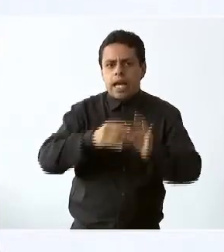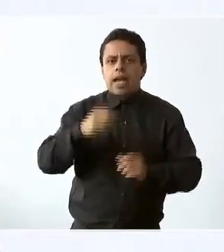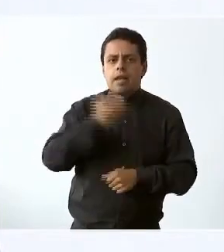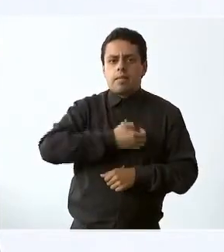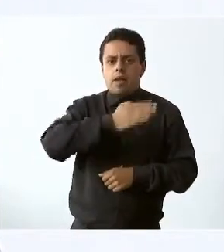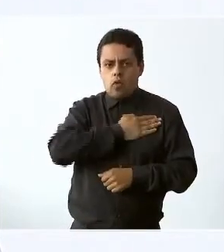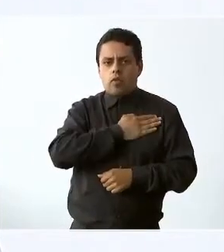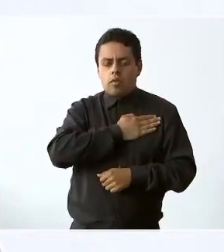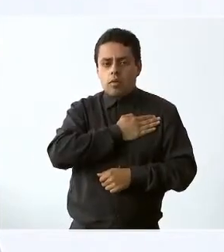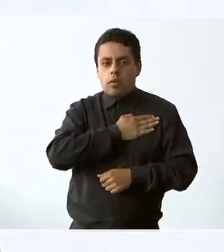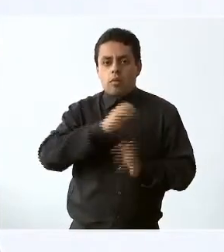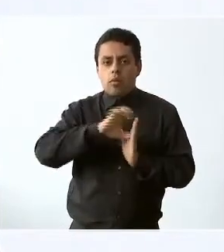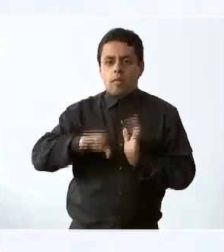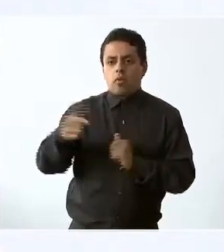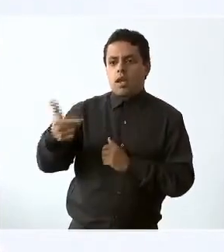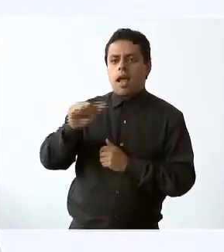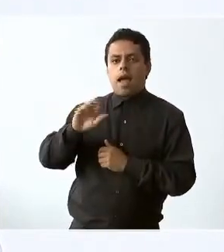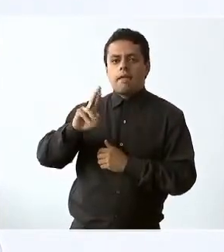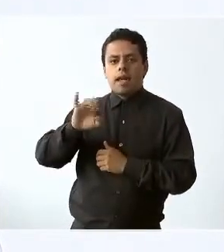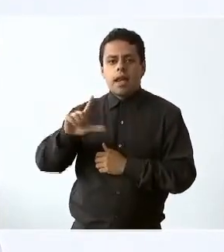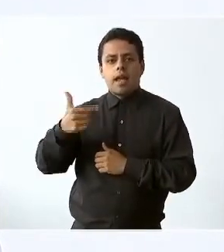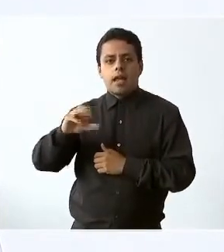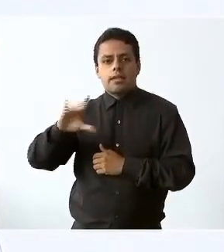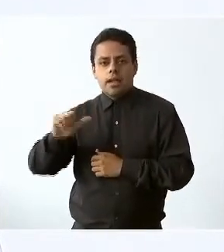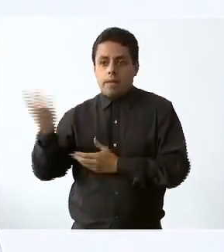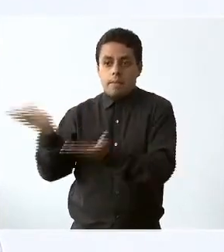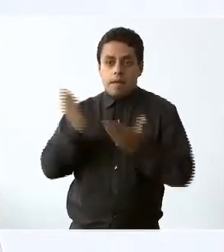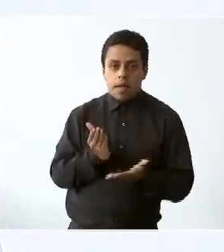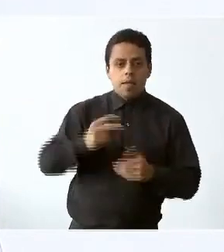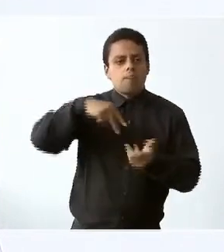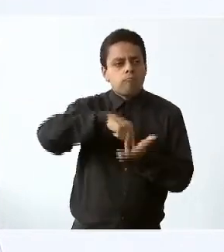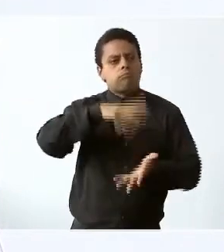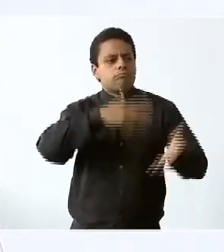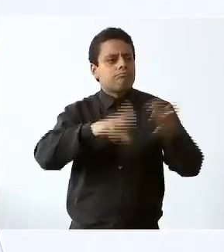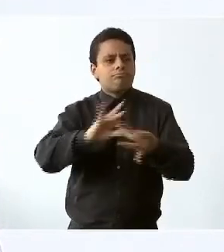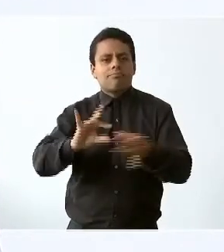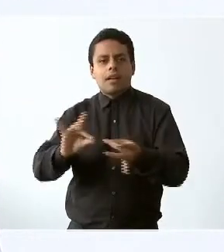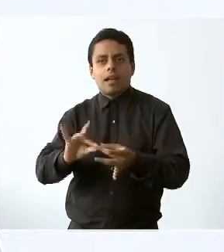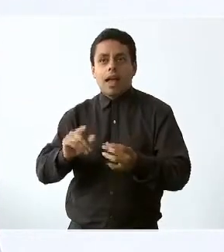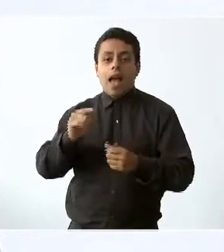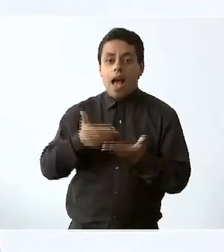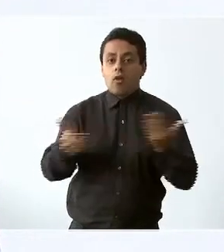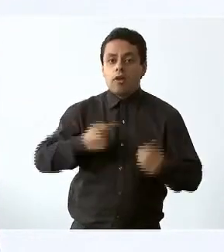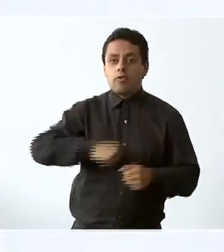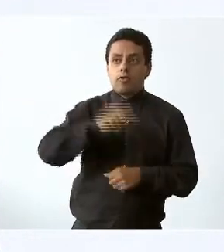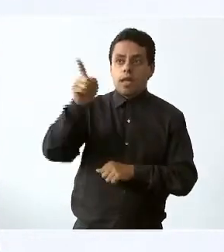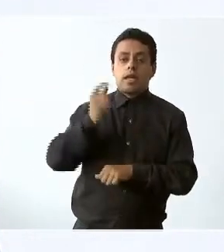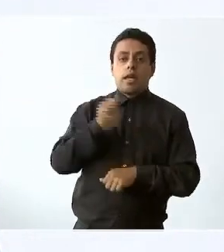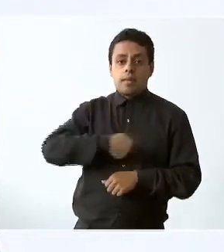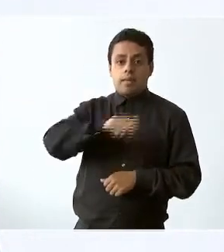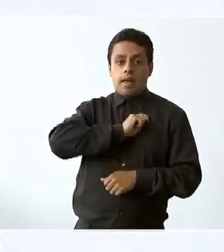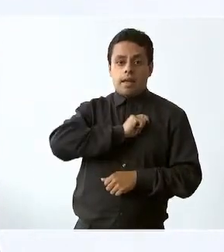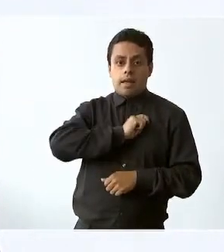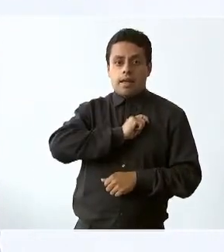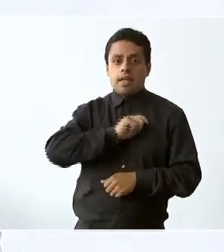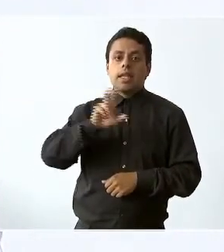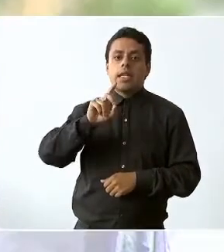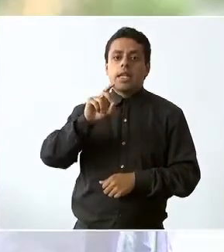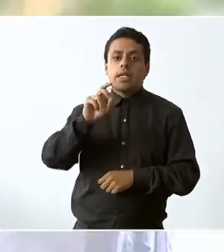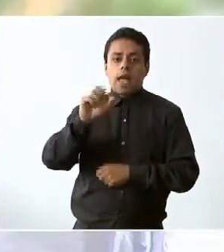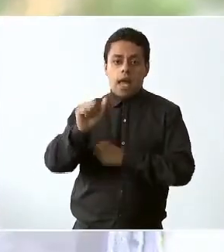la de Gabriel García Márquez. Ahora estamos celebrando en España el 30 aniversario del Instituto